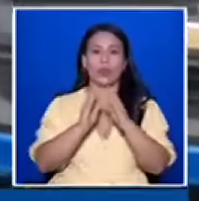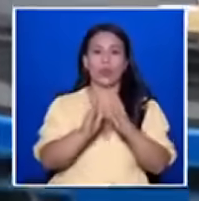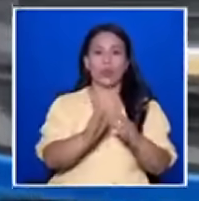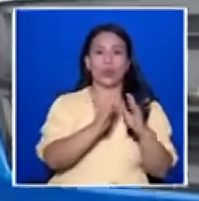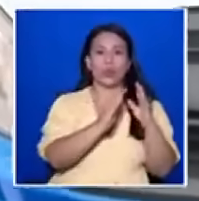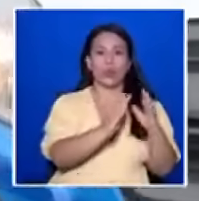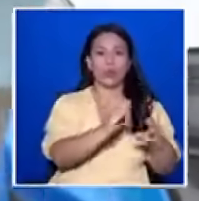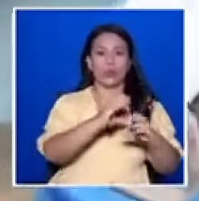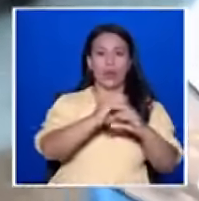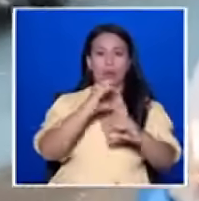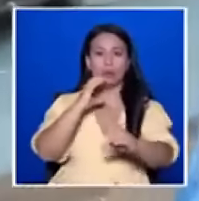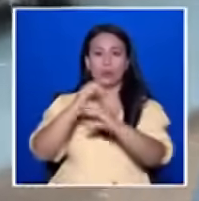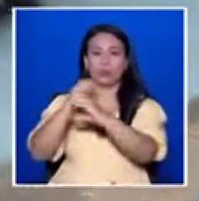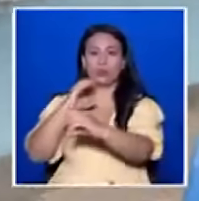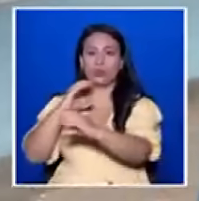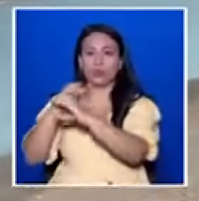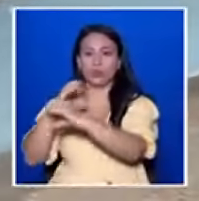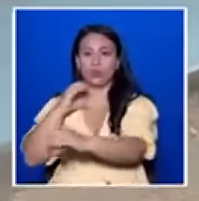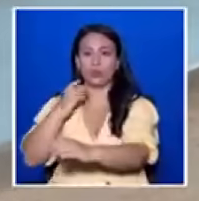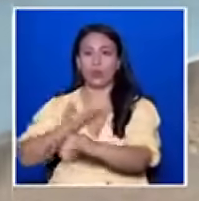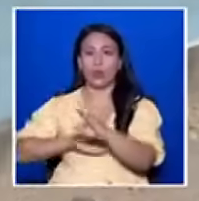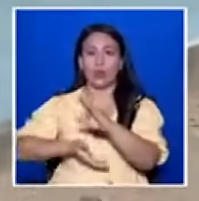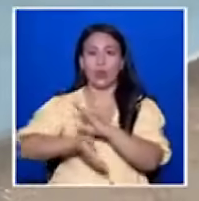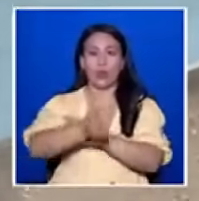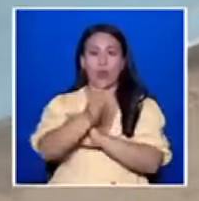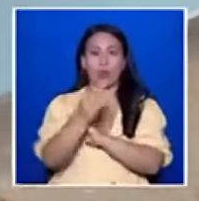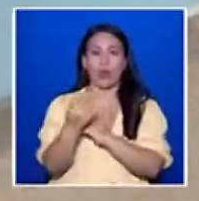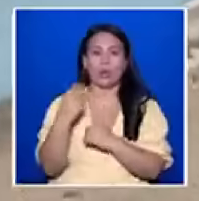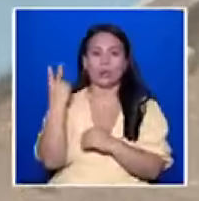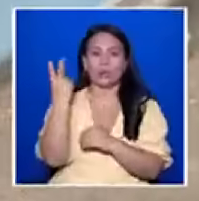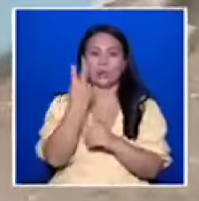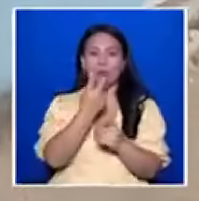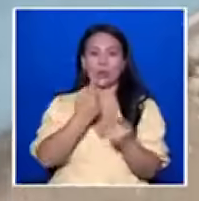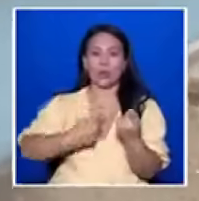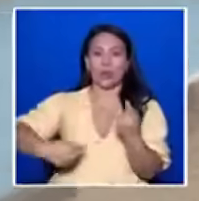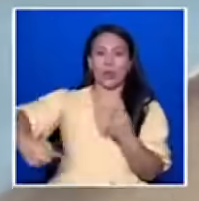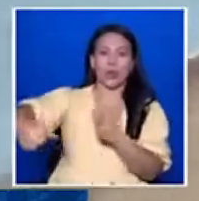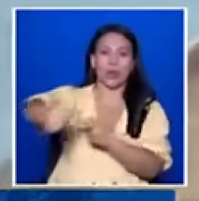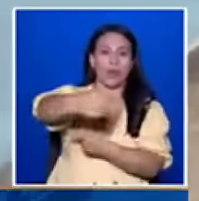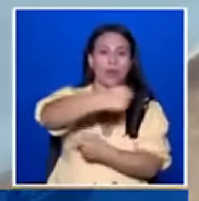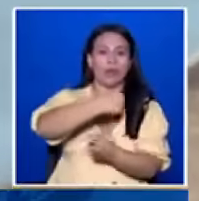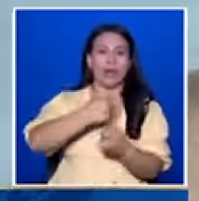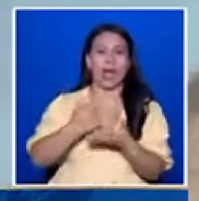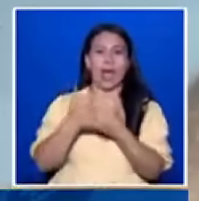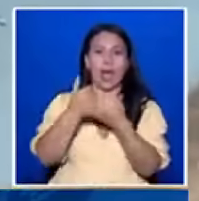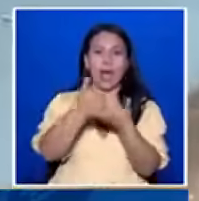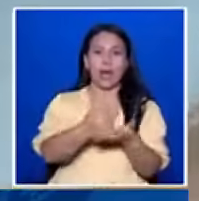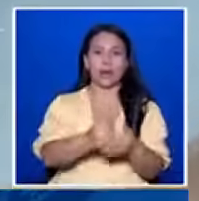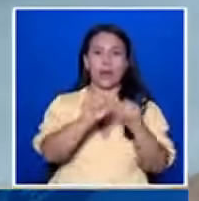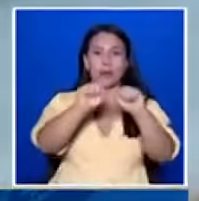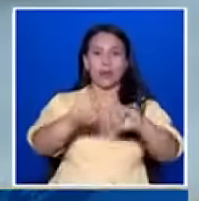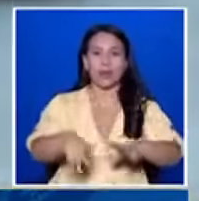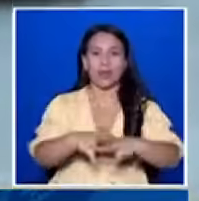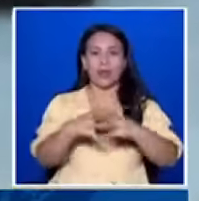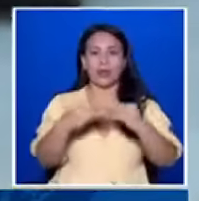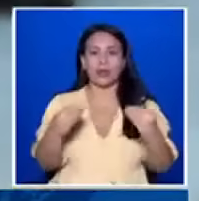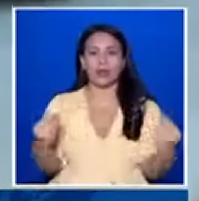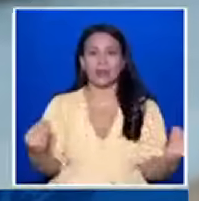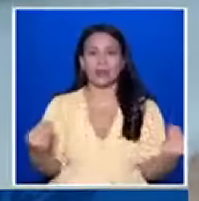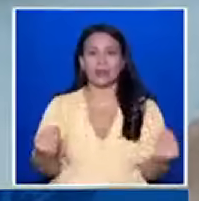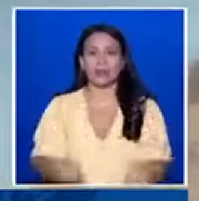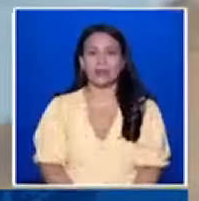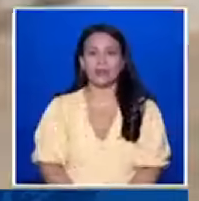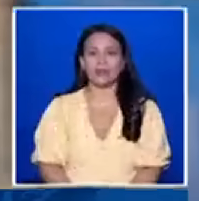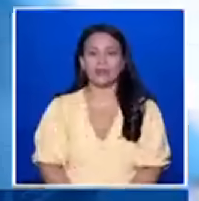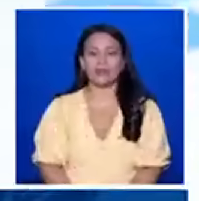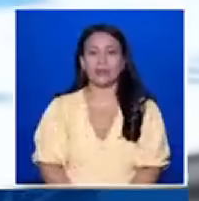de buses hacia el segundo retorno. Eso ayudó un poco a descongestionar el primer